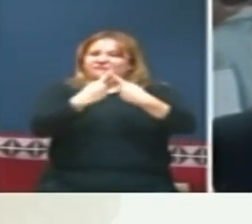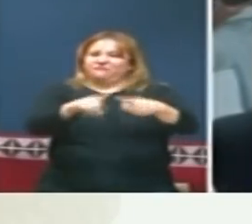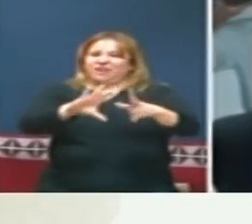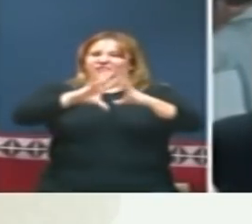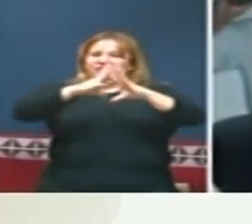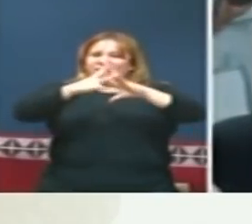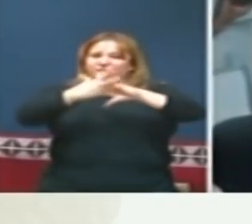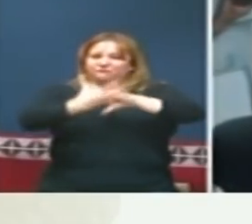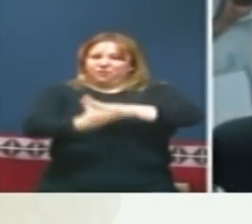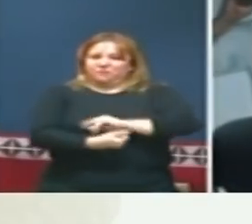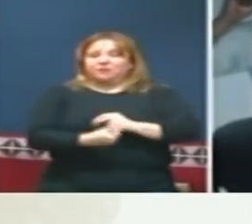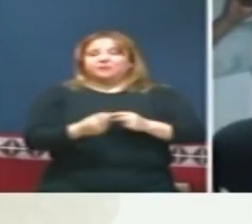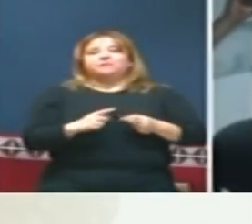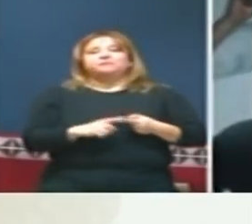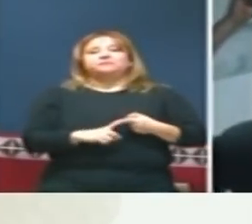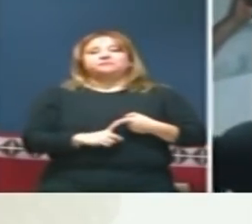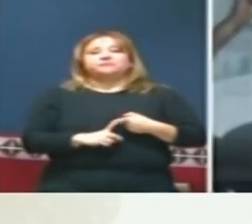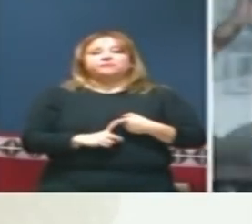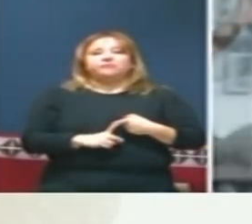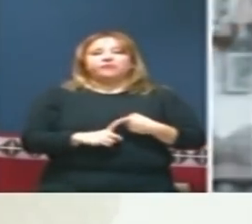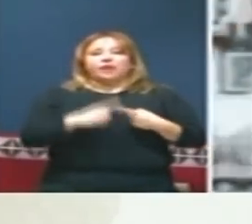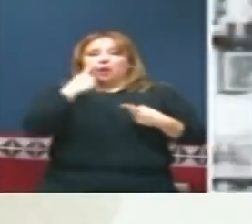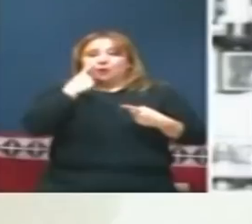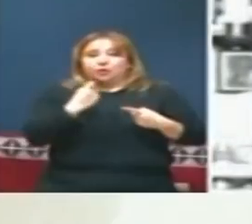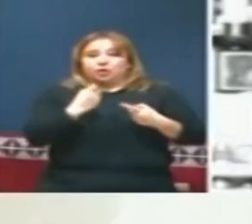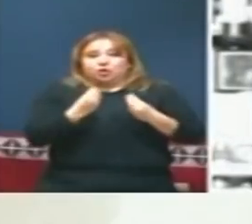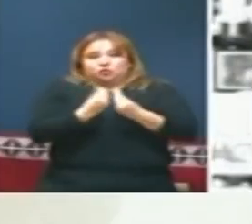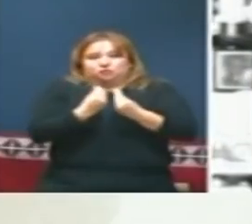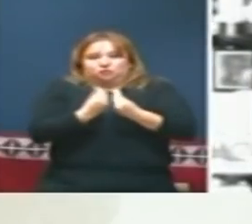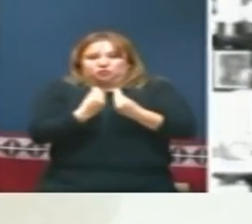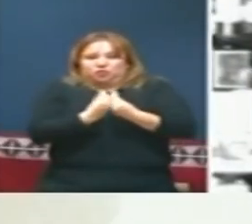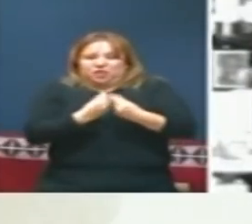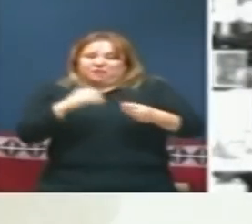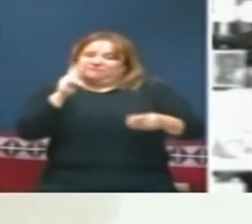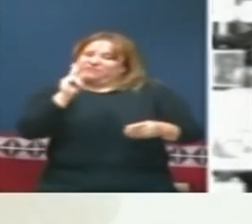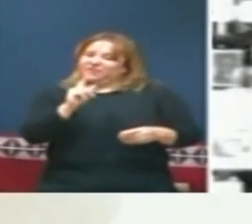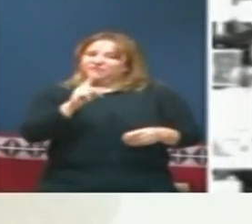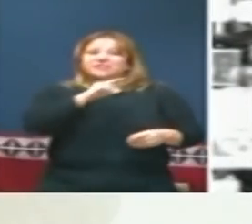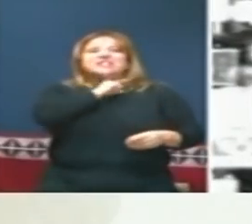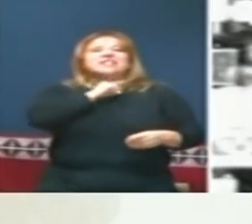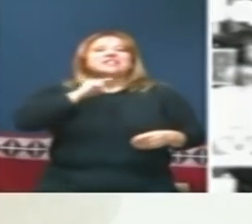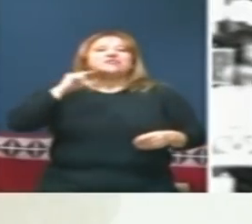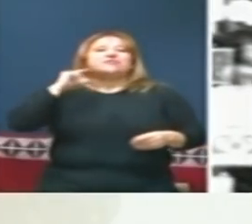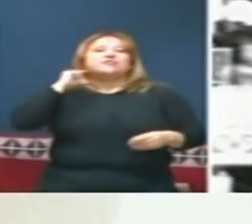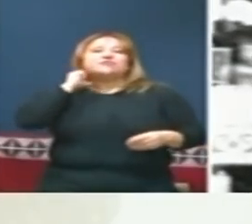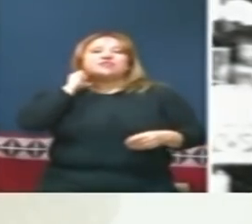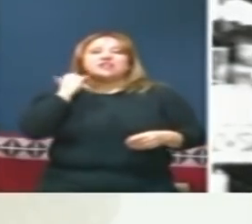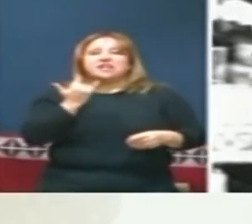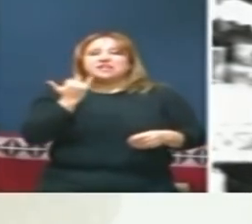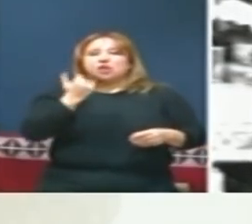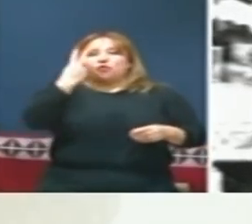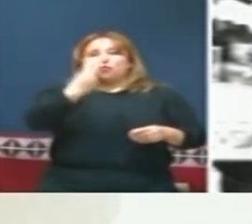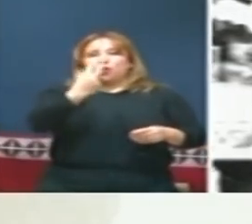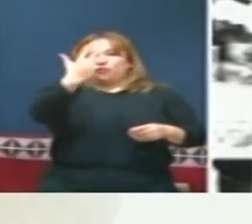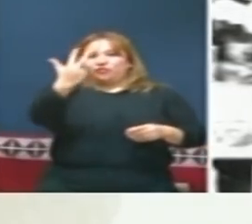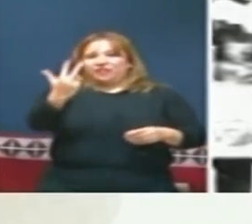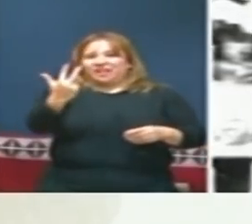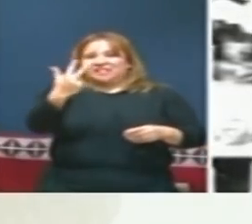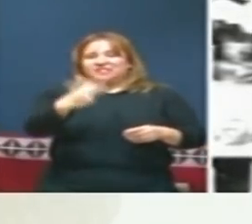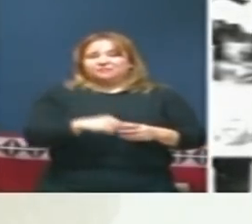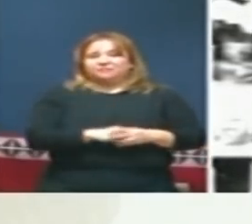donde se notaba que él, aparte de ser un sacerdote, tenía dotes de un